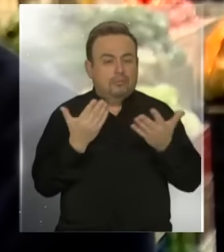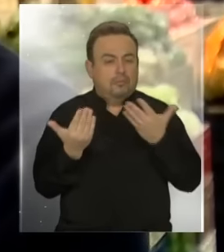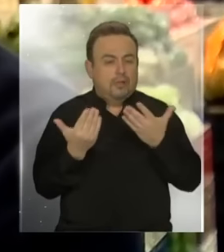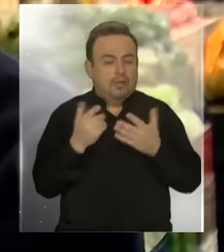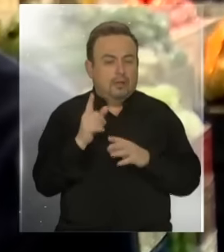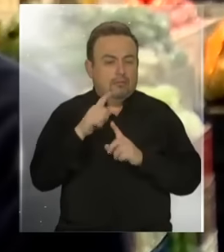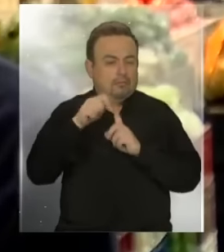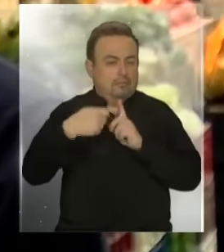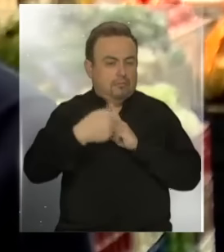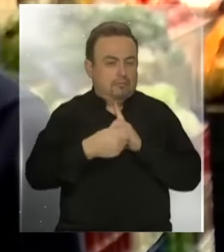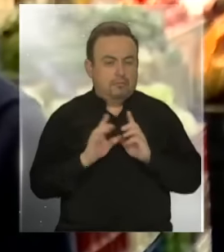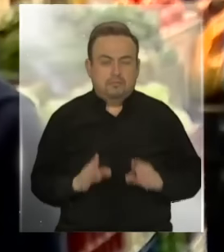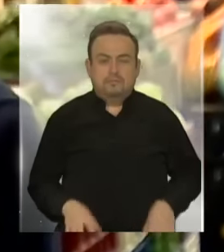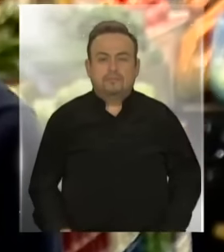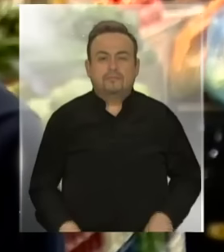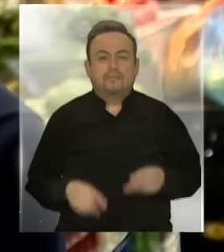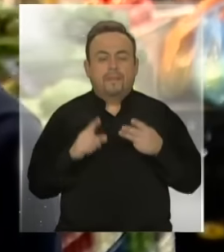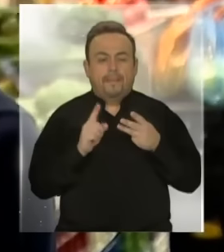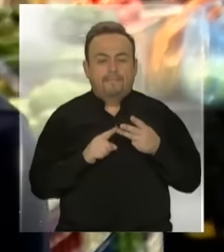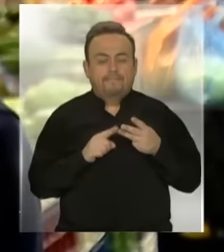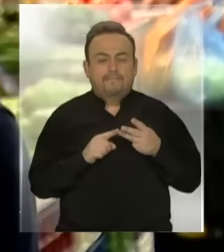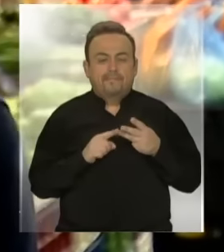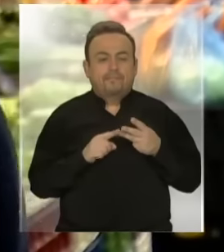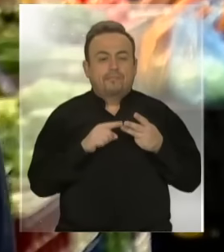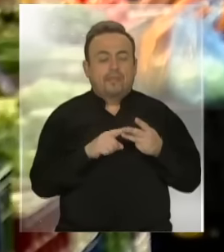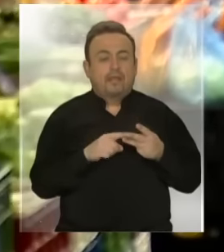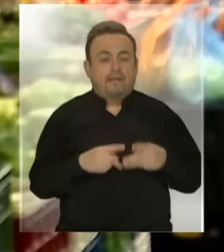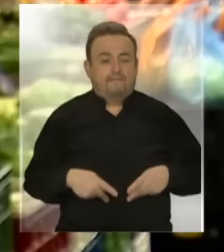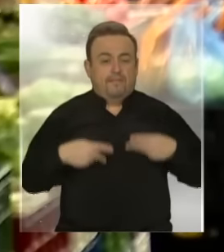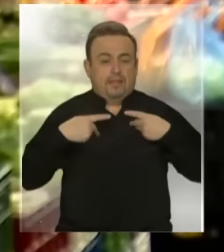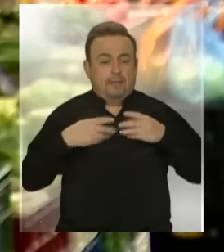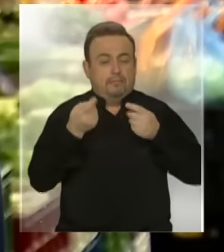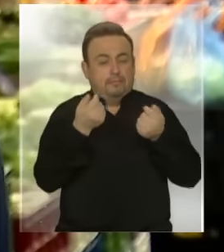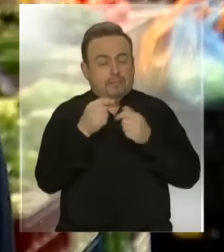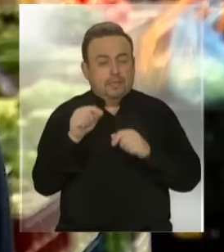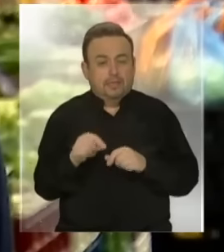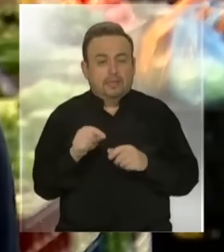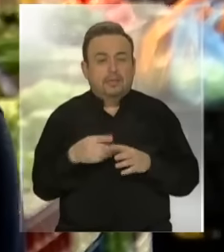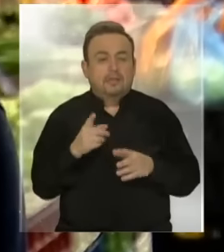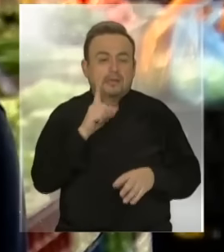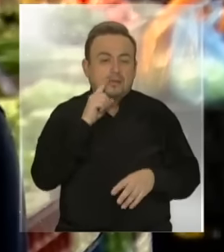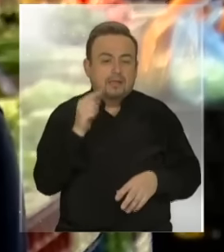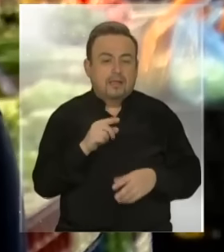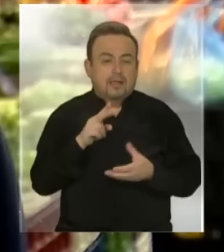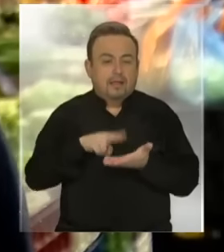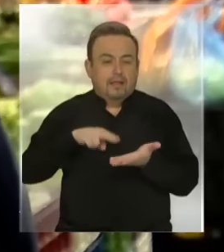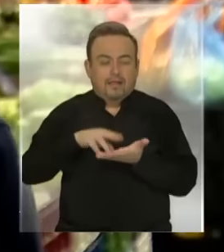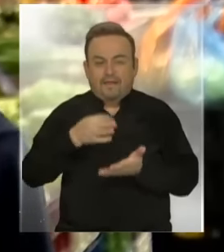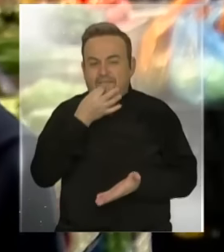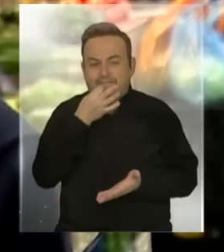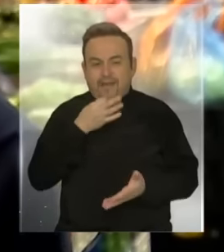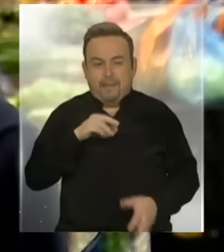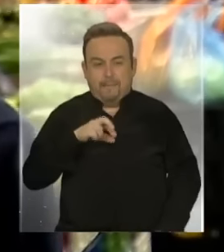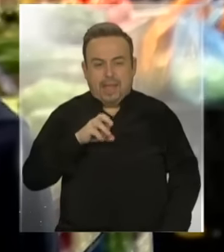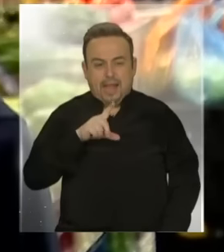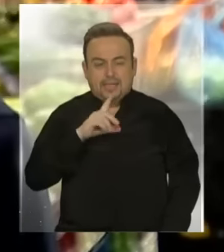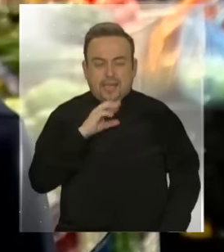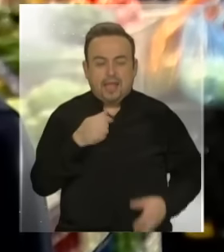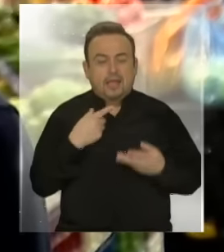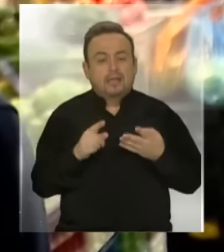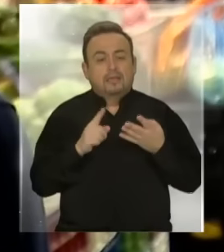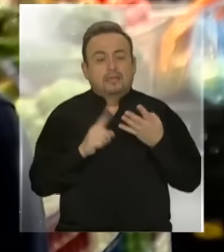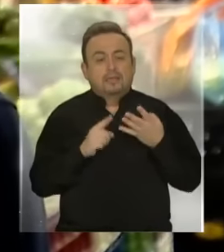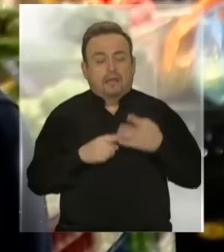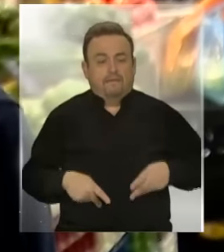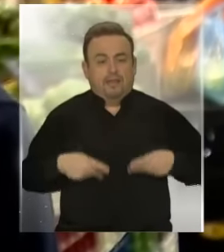una banana o un plátano. Tiene las vitaminas muy similares a las que tiene la palta. Tiene una vitamina especial